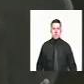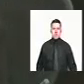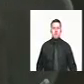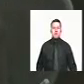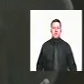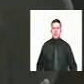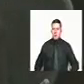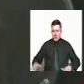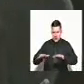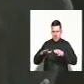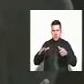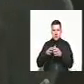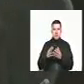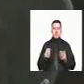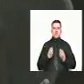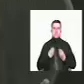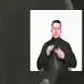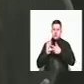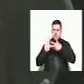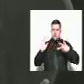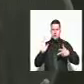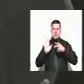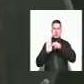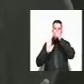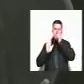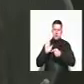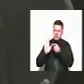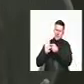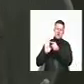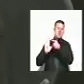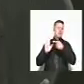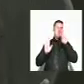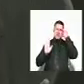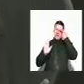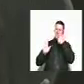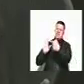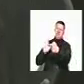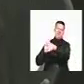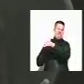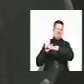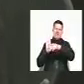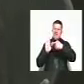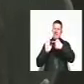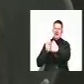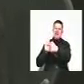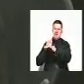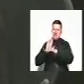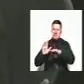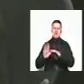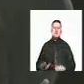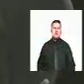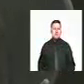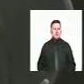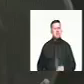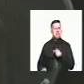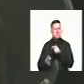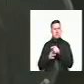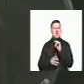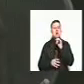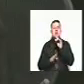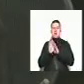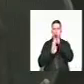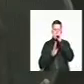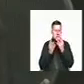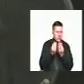social también la ha avivado la Corte Constitucional de manera negativa. En primer lugar, a través del fallo